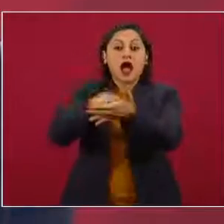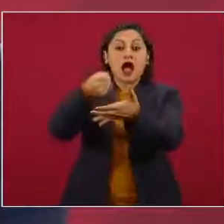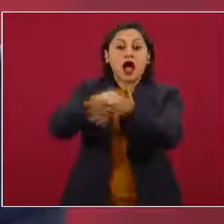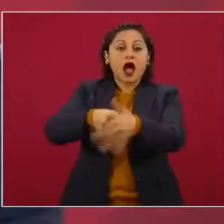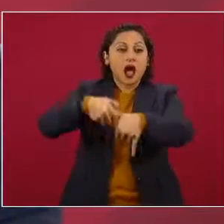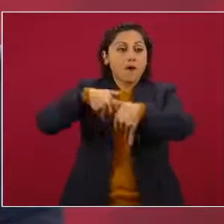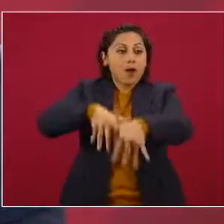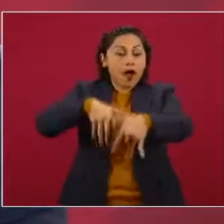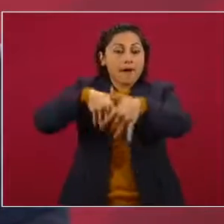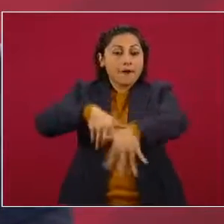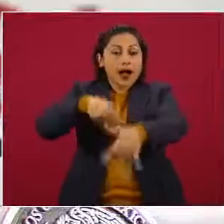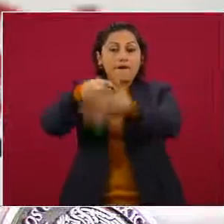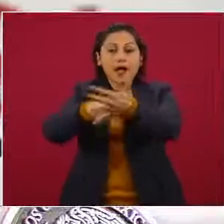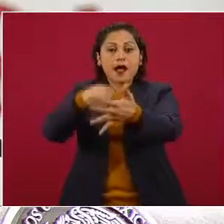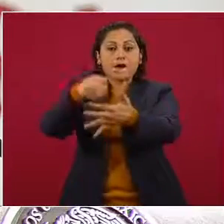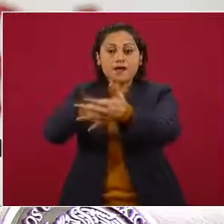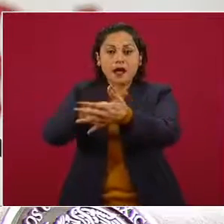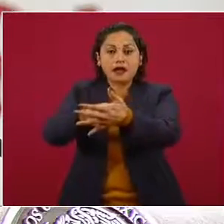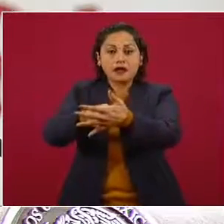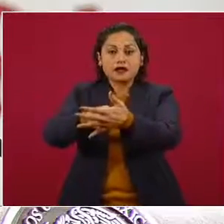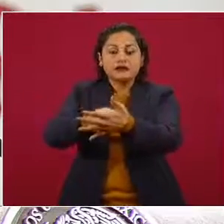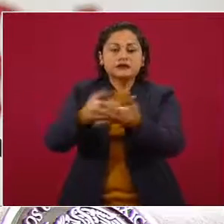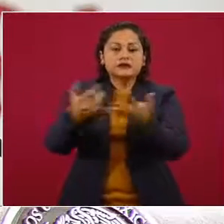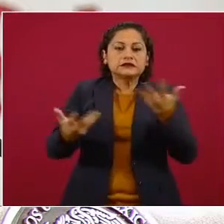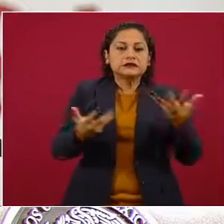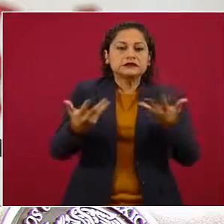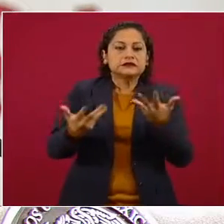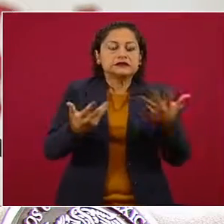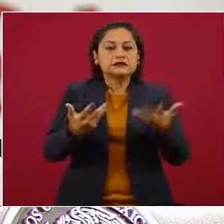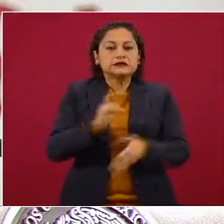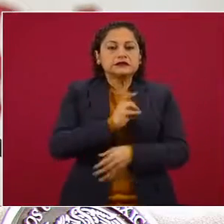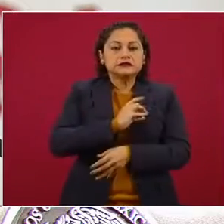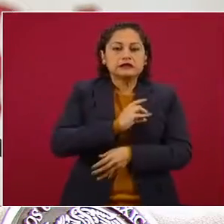para tener trato especial.